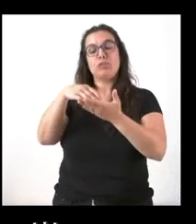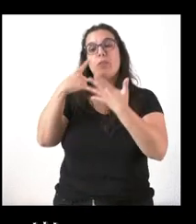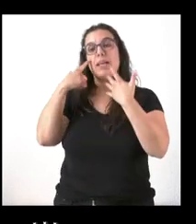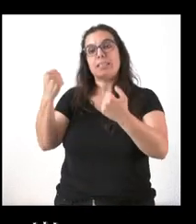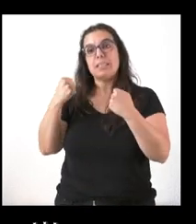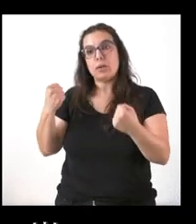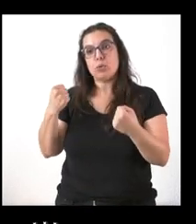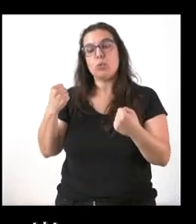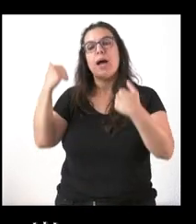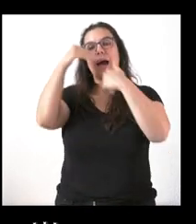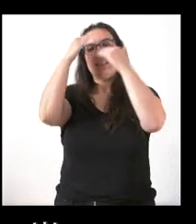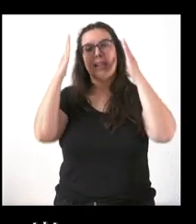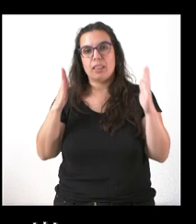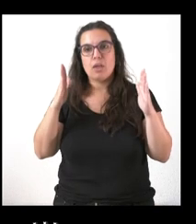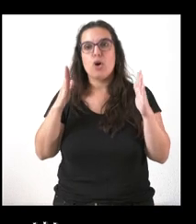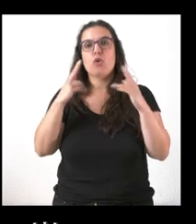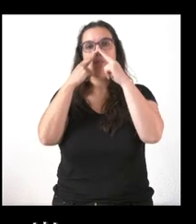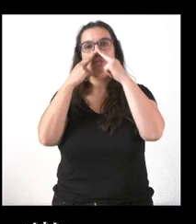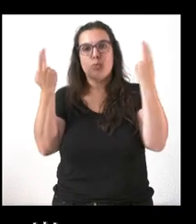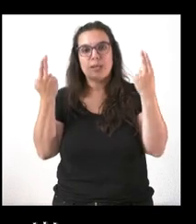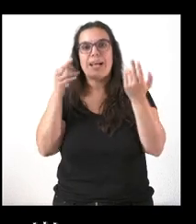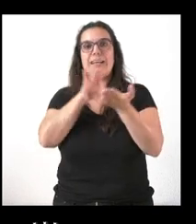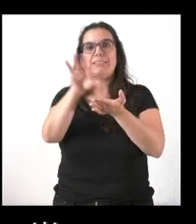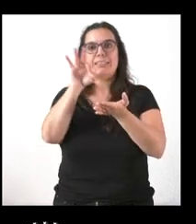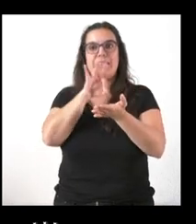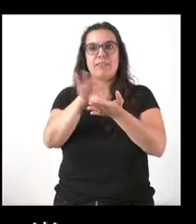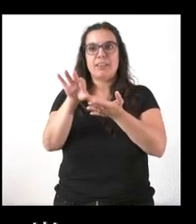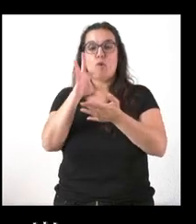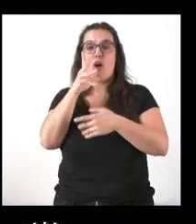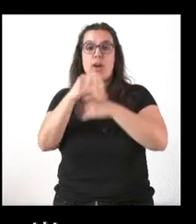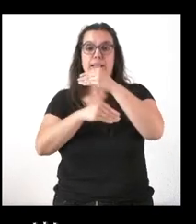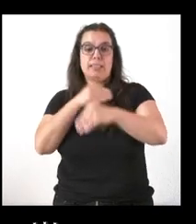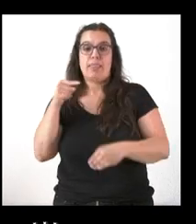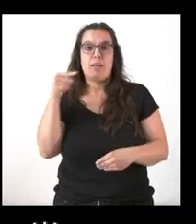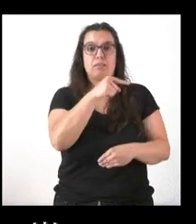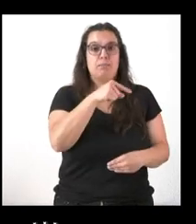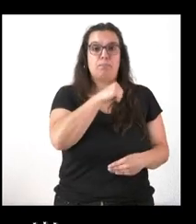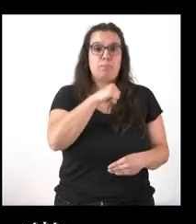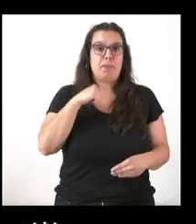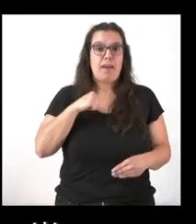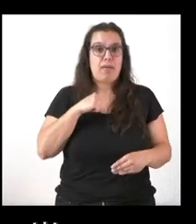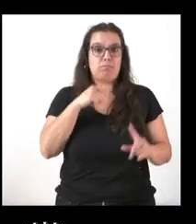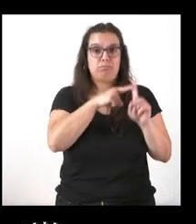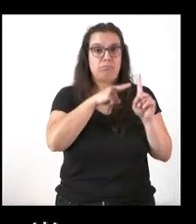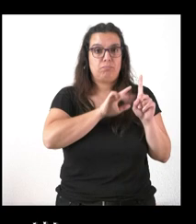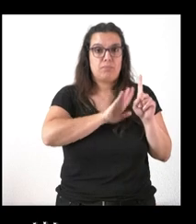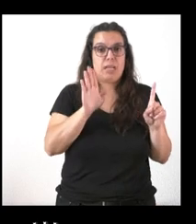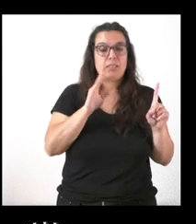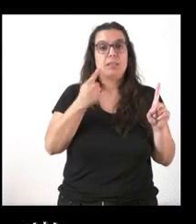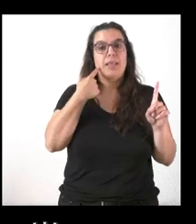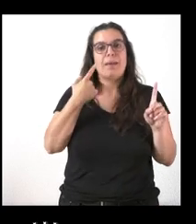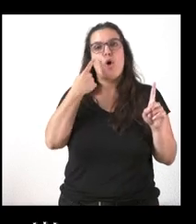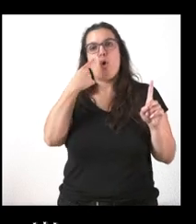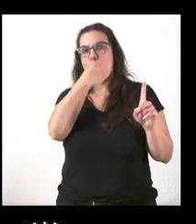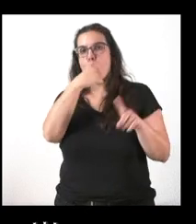una atención pública de un servicio que ahora mismo se está prestando eminentemente en la sanidad privada y que parece ser que